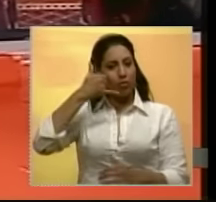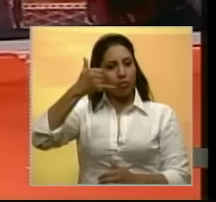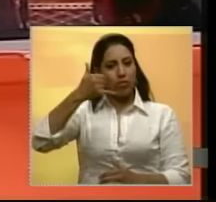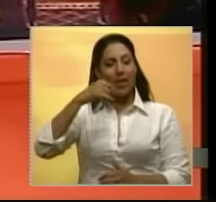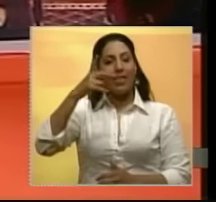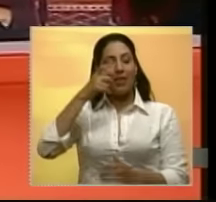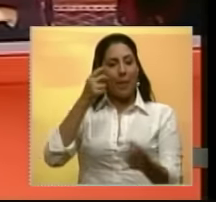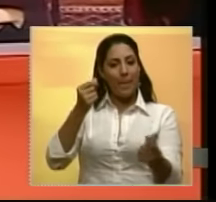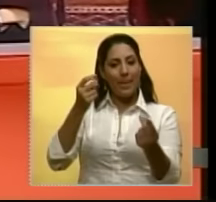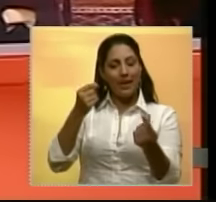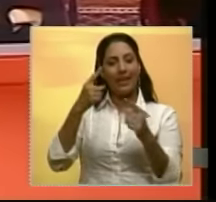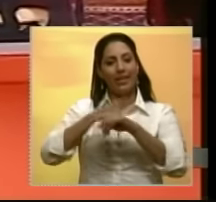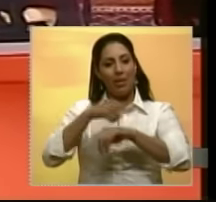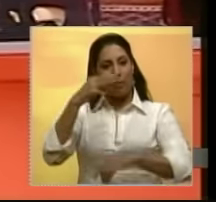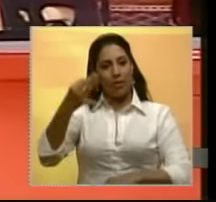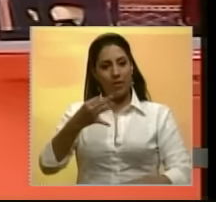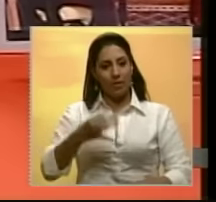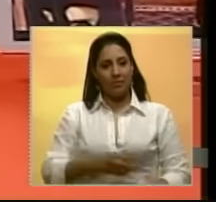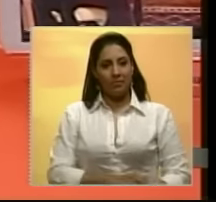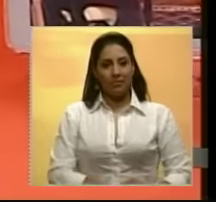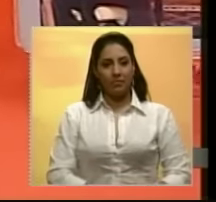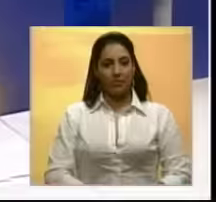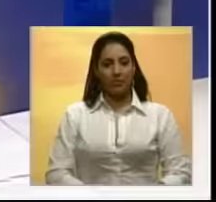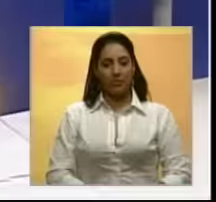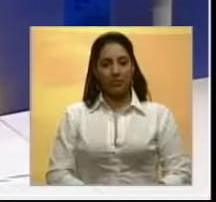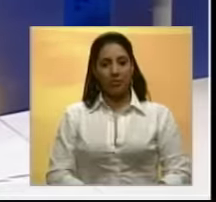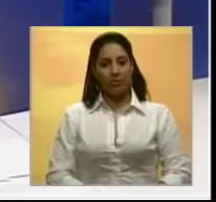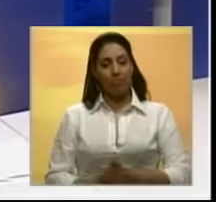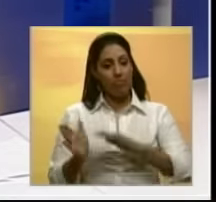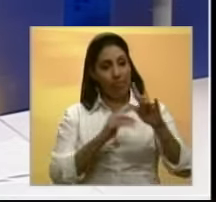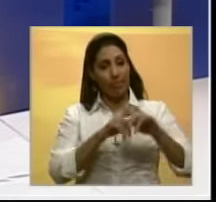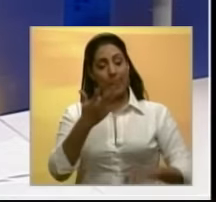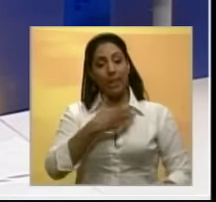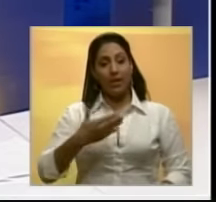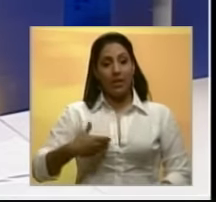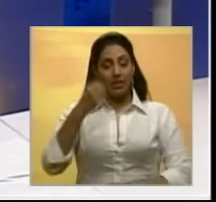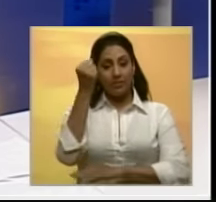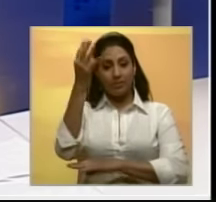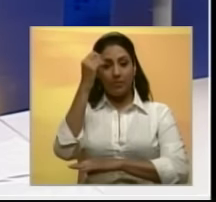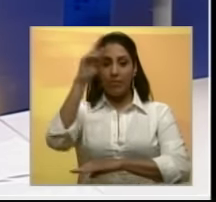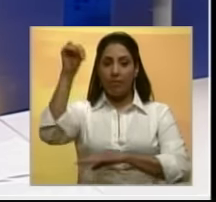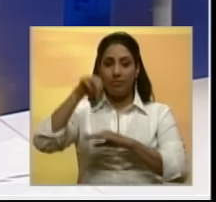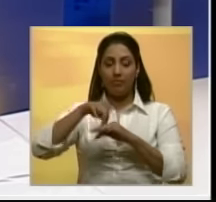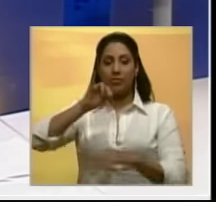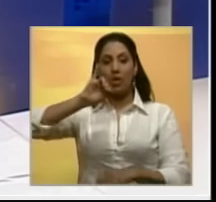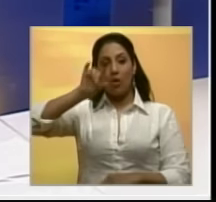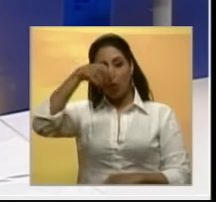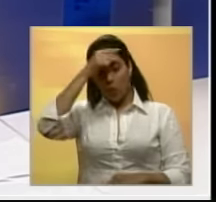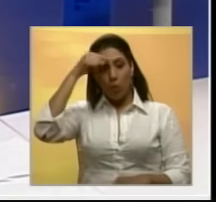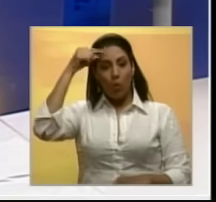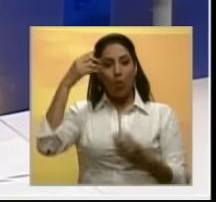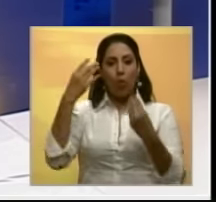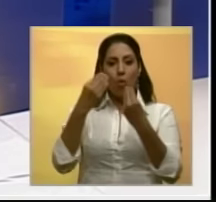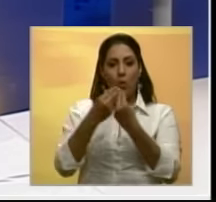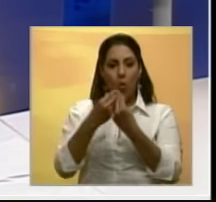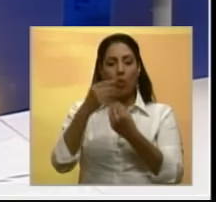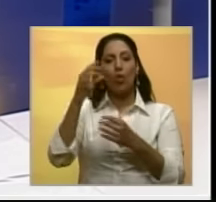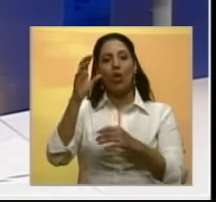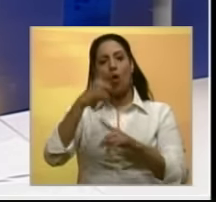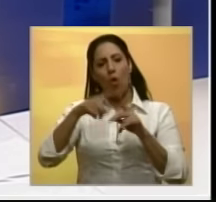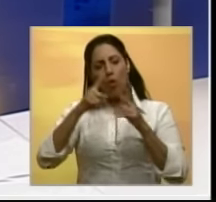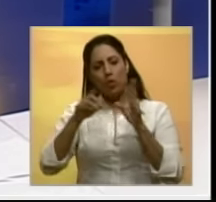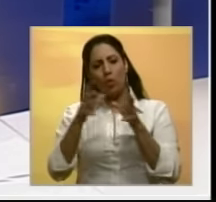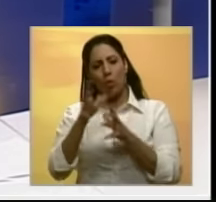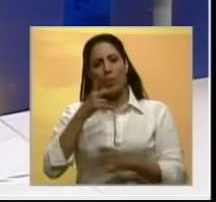y alertas en tiempo real. El presidente de la Asamblea Nacional, Julio Borges, se encuentra en compañía de dirigentes políticos